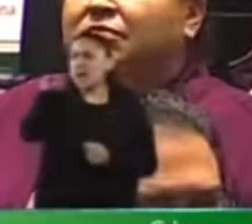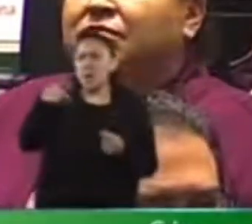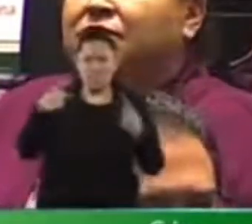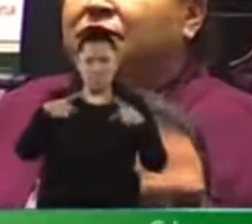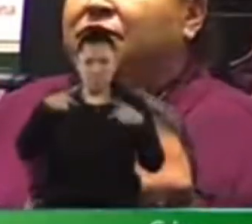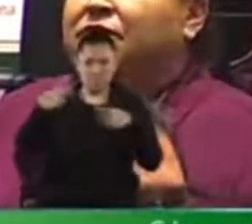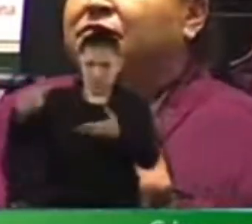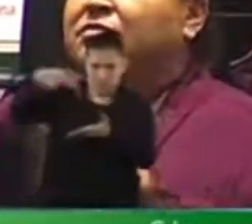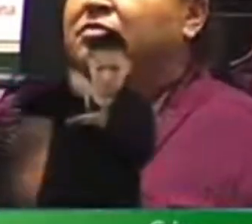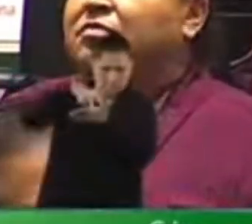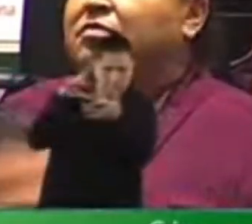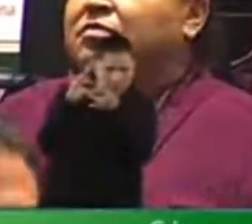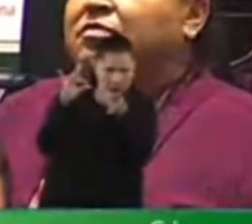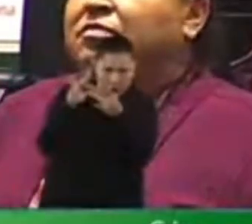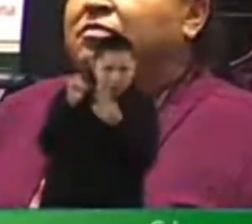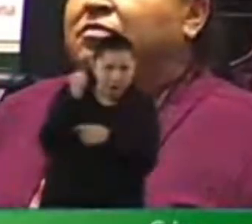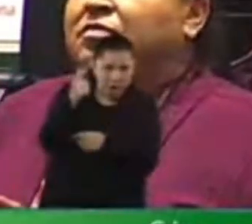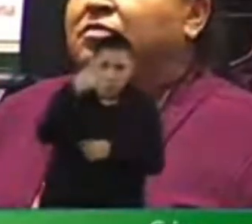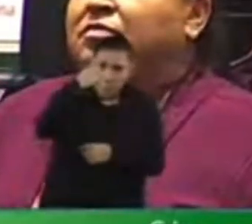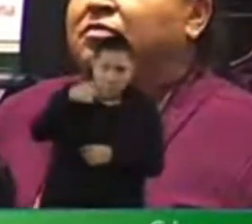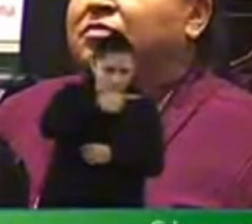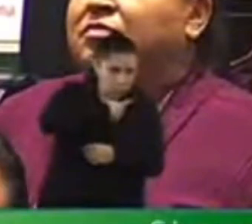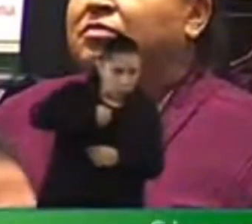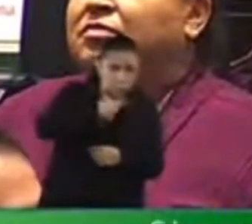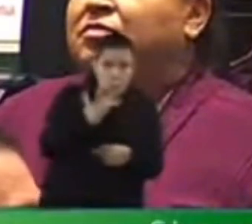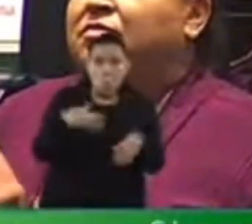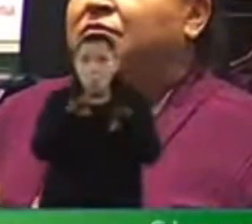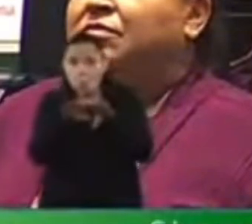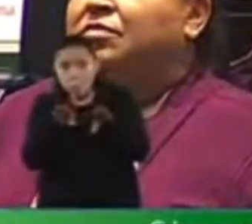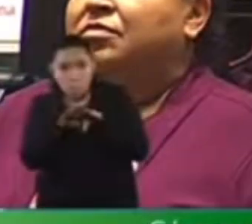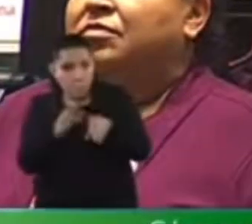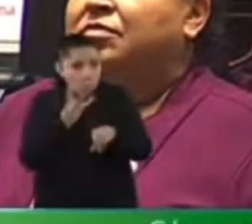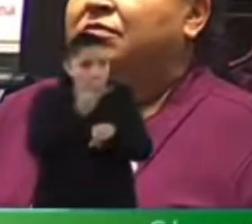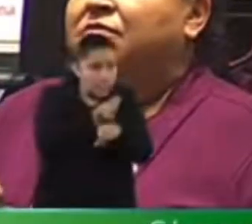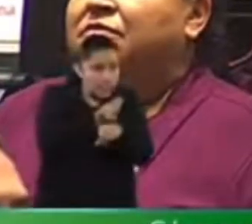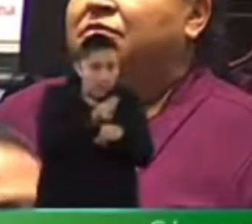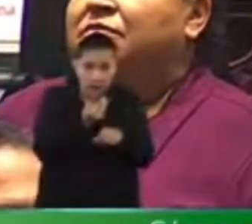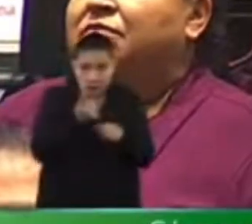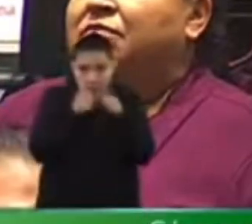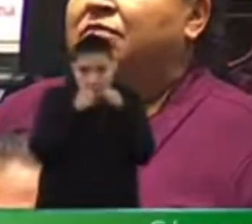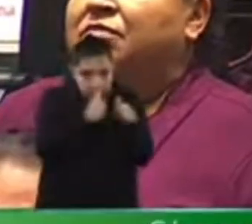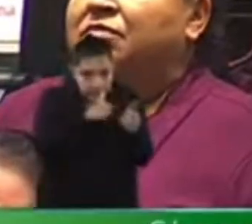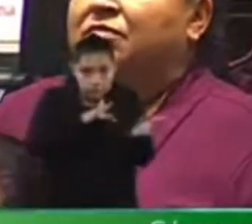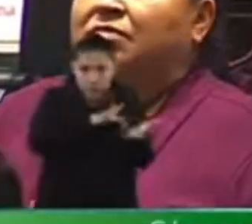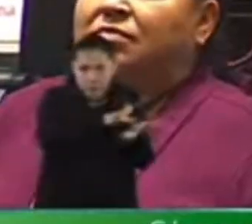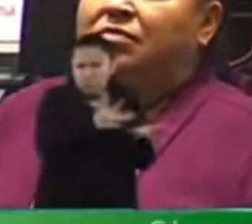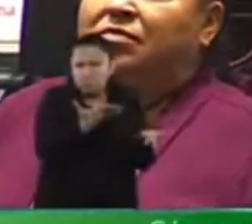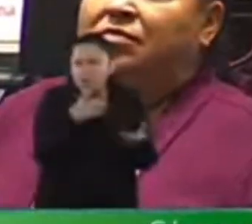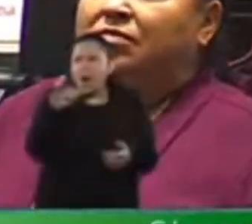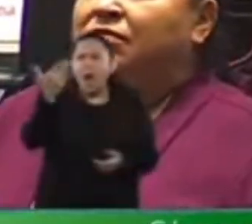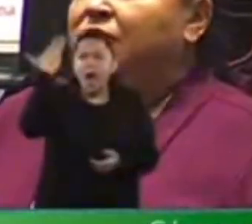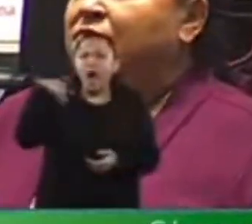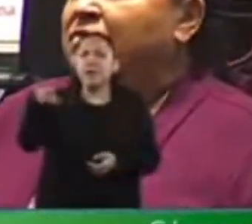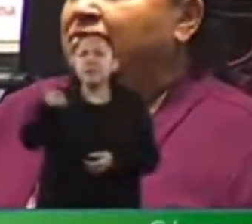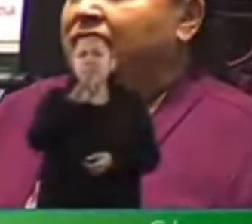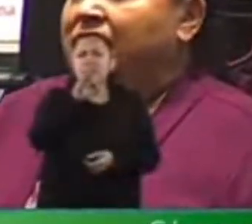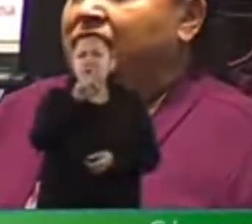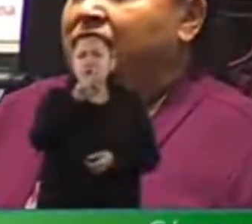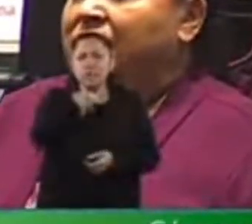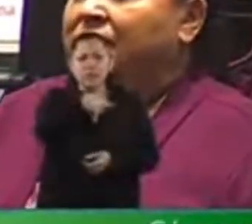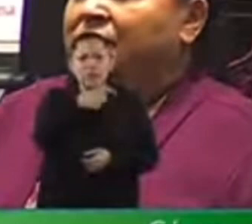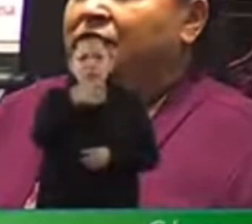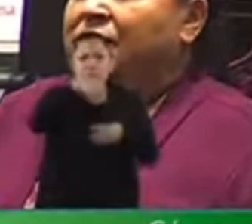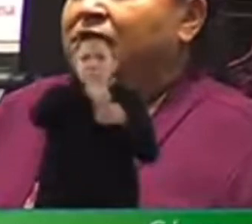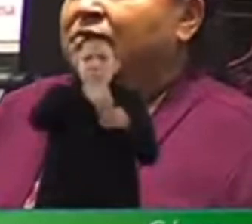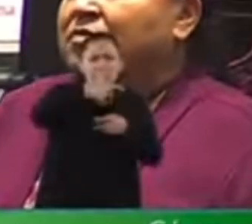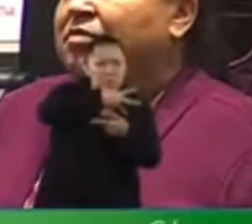desgracia cuando en su momento hicieron lo que quisieron con el Fonden Por eso lo desaparecimos como